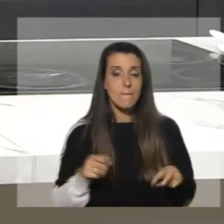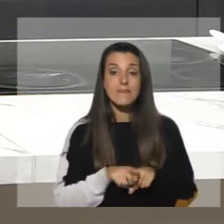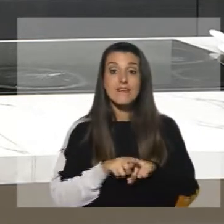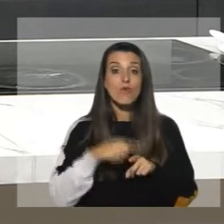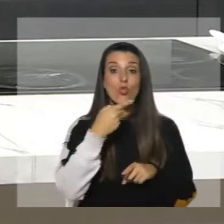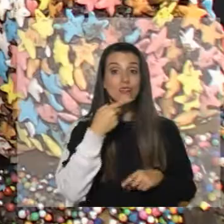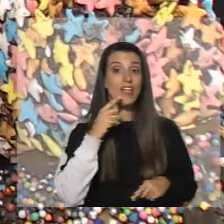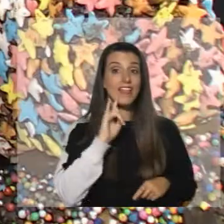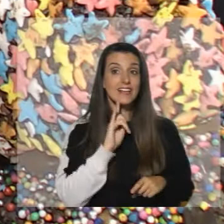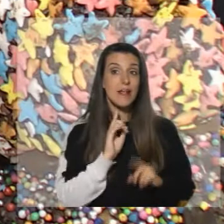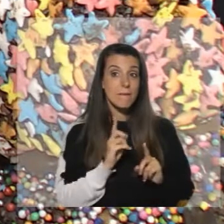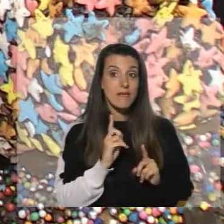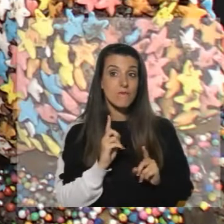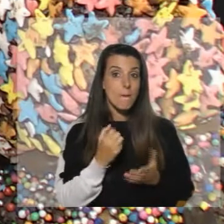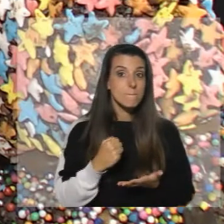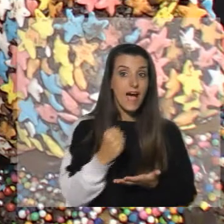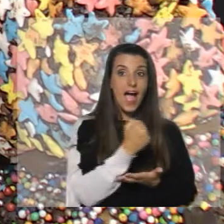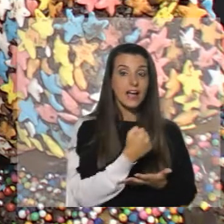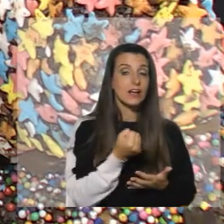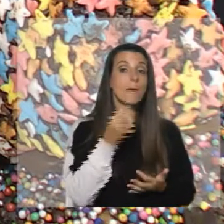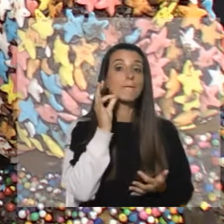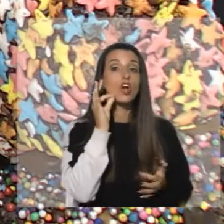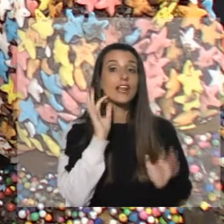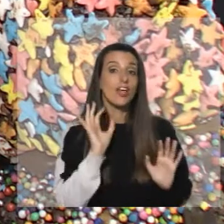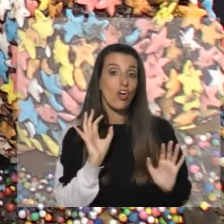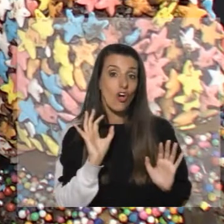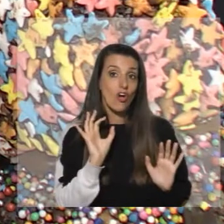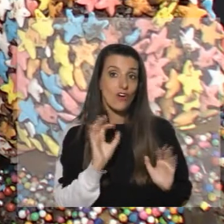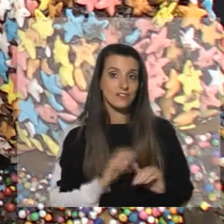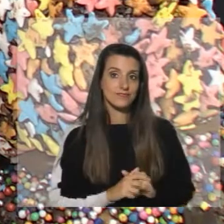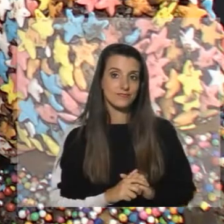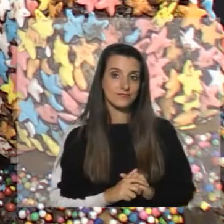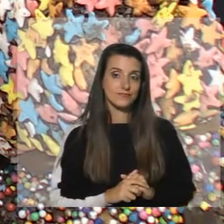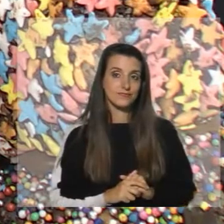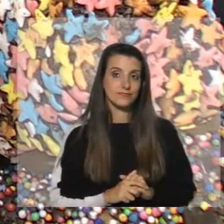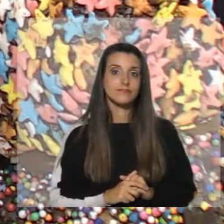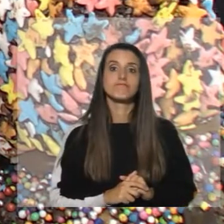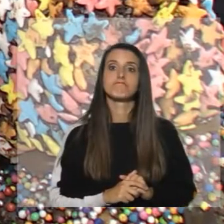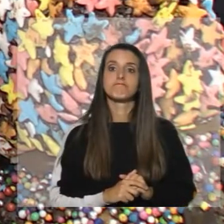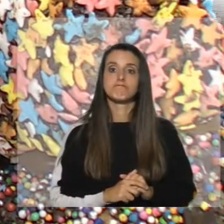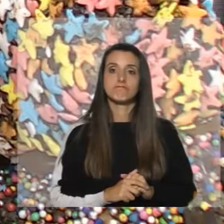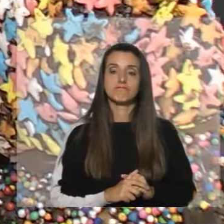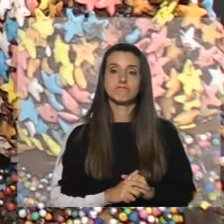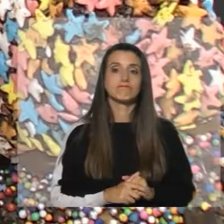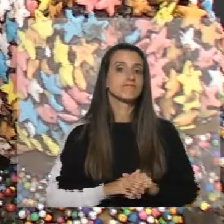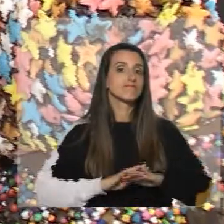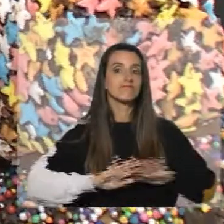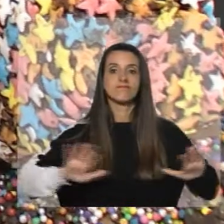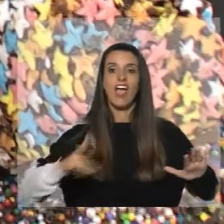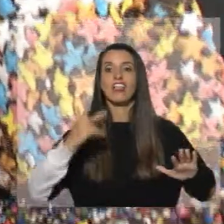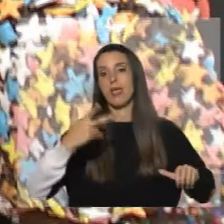leche repostero, en la manga queda prolijito. Exactamente. Ahí. Bien. ¿Ah? Y ahí hice tres